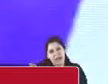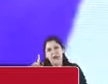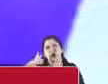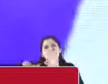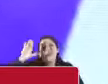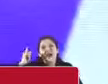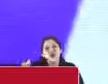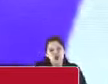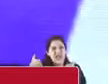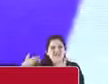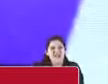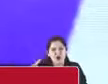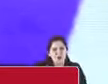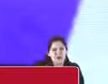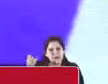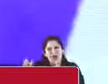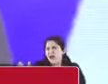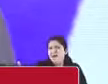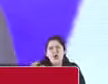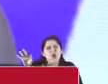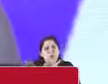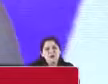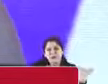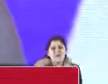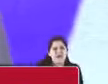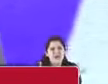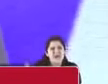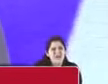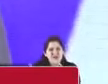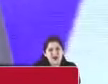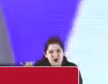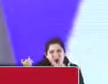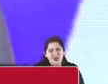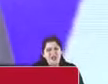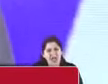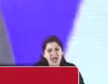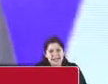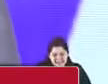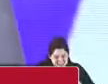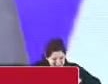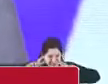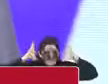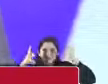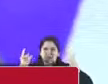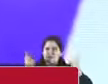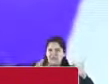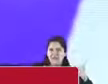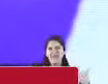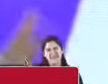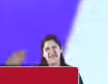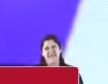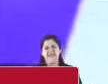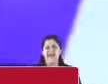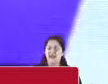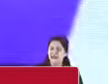cuatro años porque le votaron todos los proyectos esto es lo que me subleva la mentira os podés estar